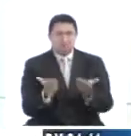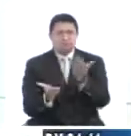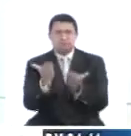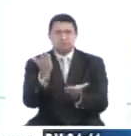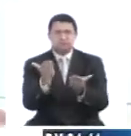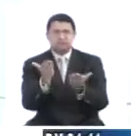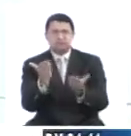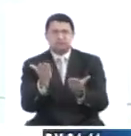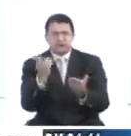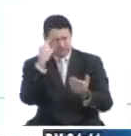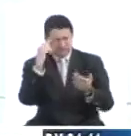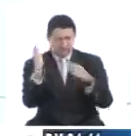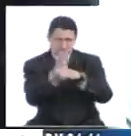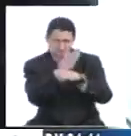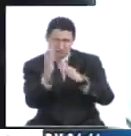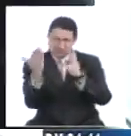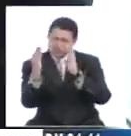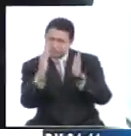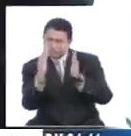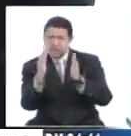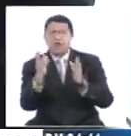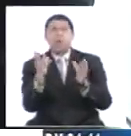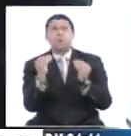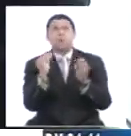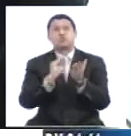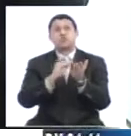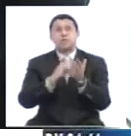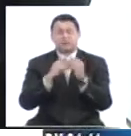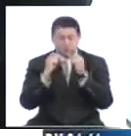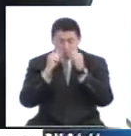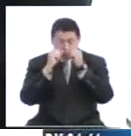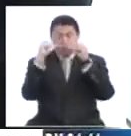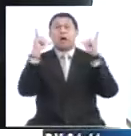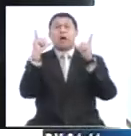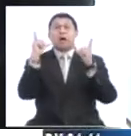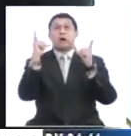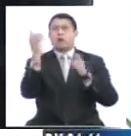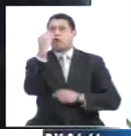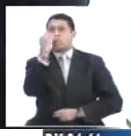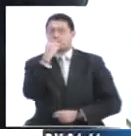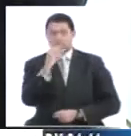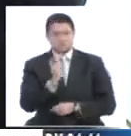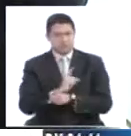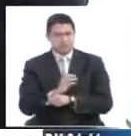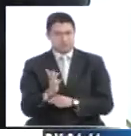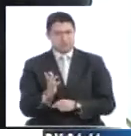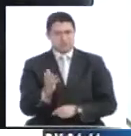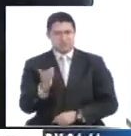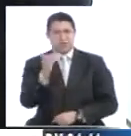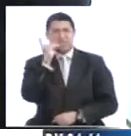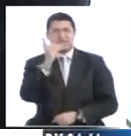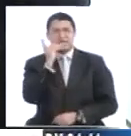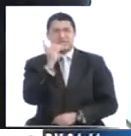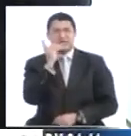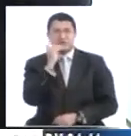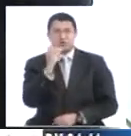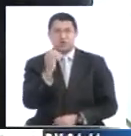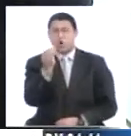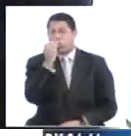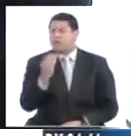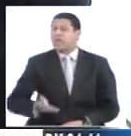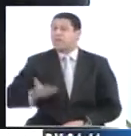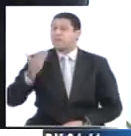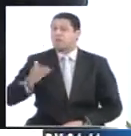pautas nos dan para diferenciar mucha oportunidad nosotros nos despertamos matemáticamente estamos comiendo porque el desayuno de verdad es la comida más importante